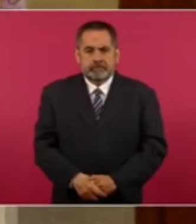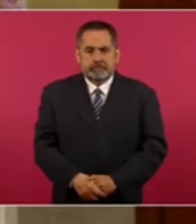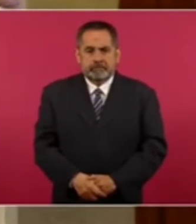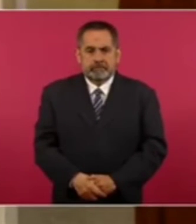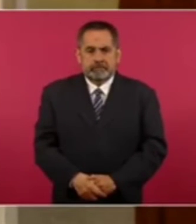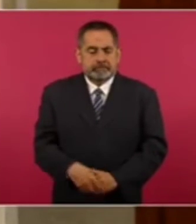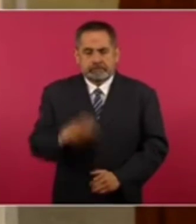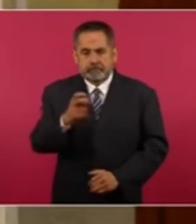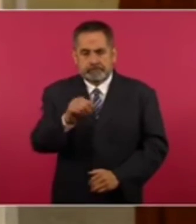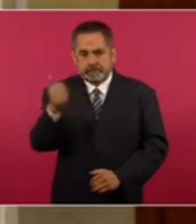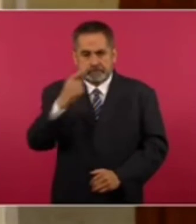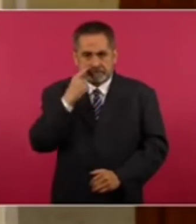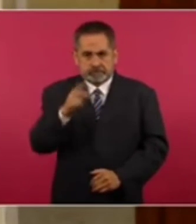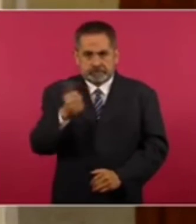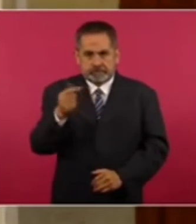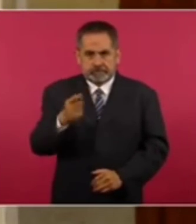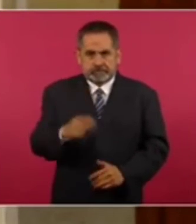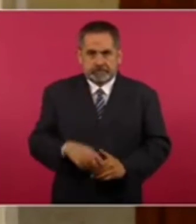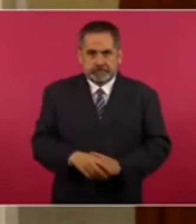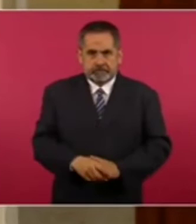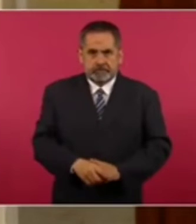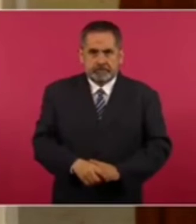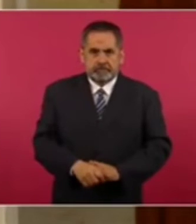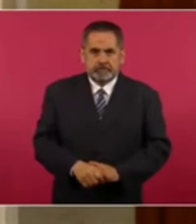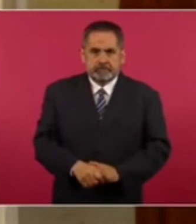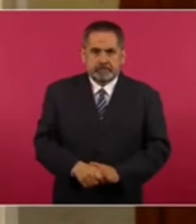Este es otro delito.